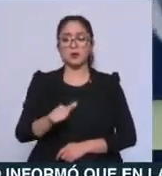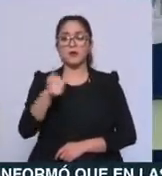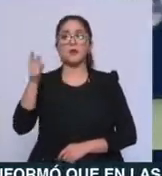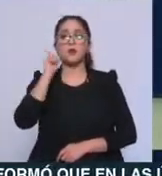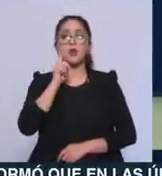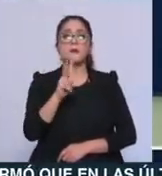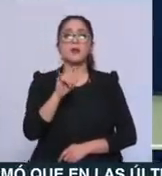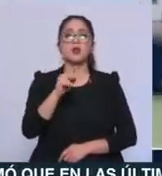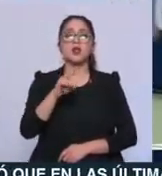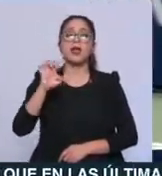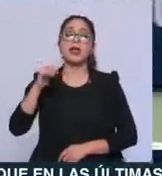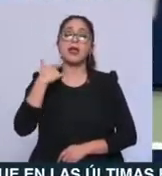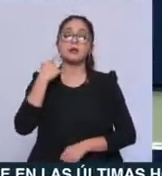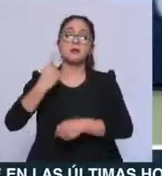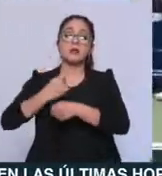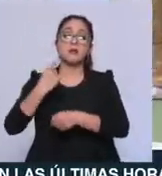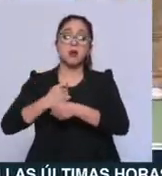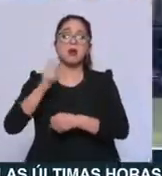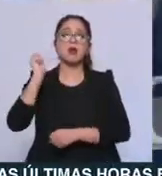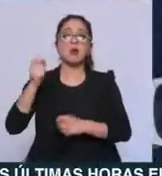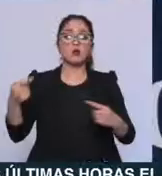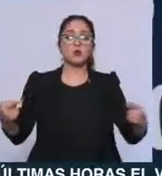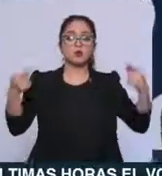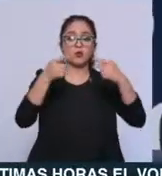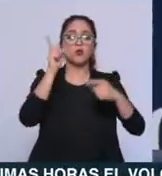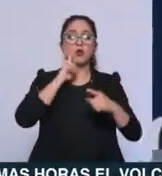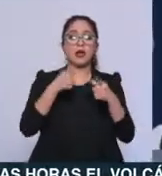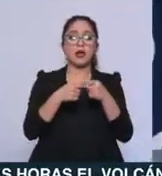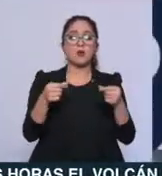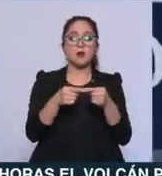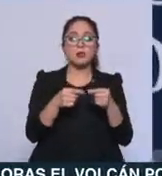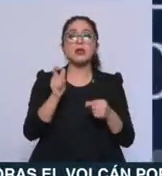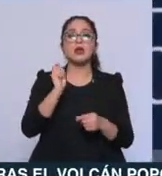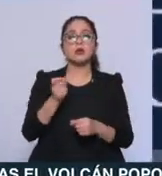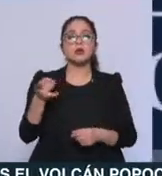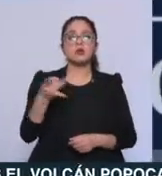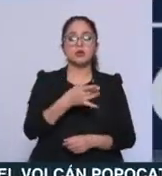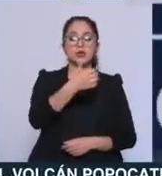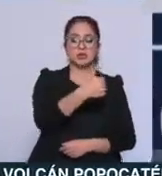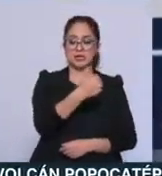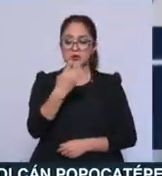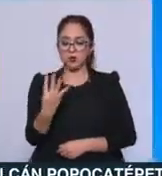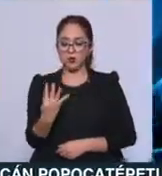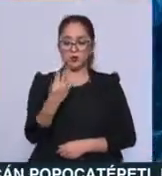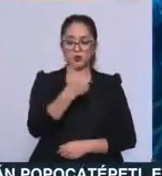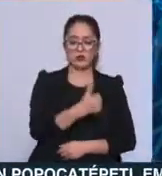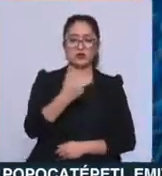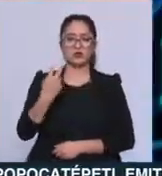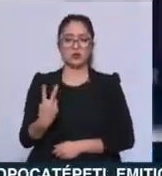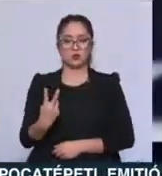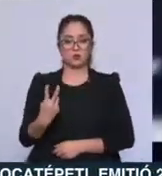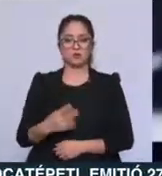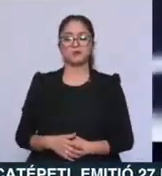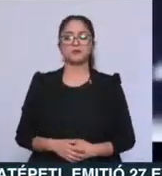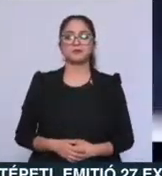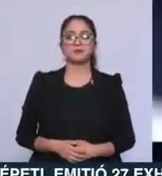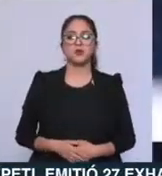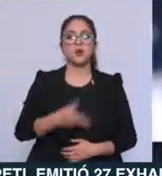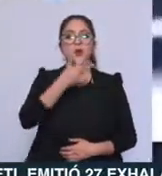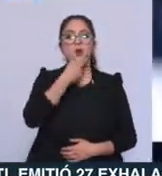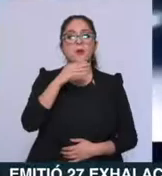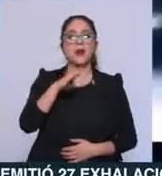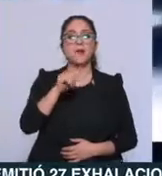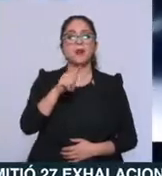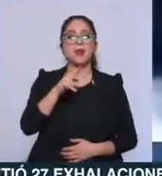ex número 1 del mundo, se enfrentó a la japonesa Miyu Kato, a quien venció por parciales de 6-4 y 6-2. Mateus